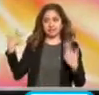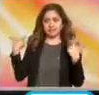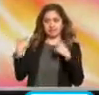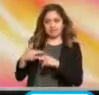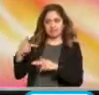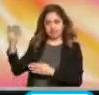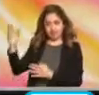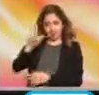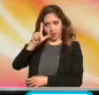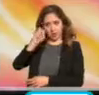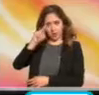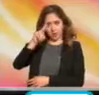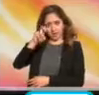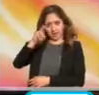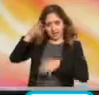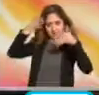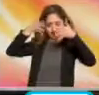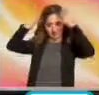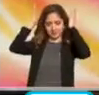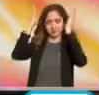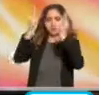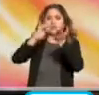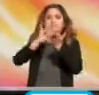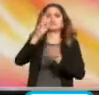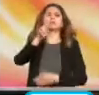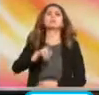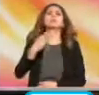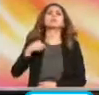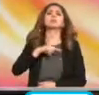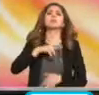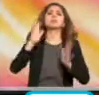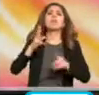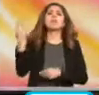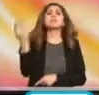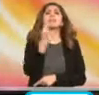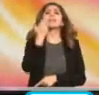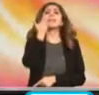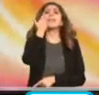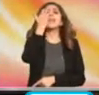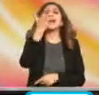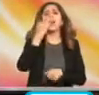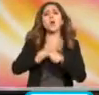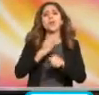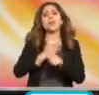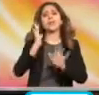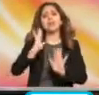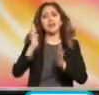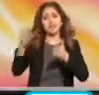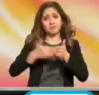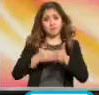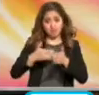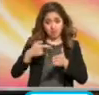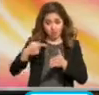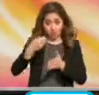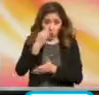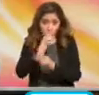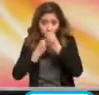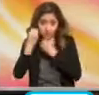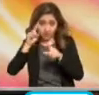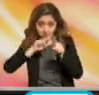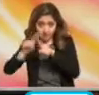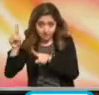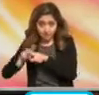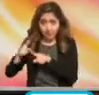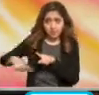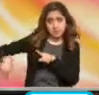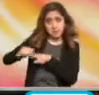bien, gracias. Ya nos urgía llegar a esta sección para comenzar la semana con platillos, pues, muy diferentes, muy distintos a lo que